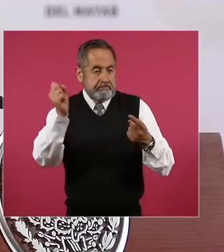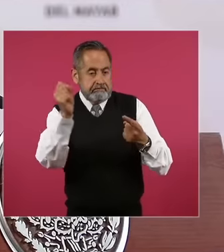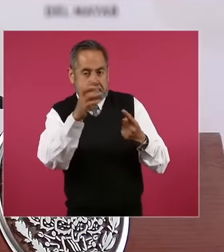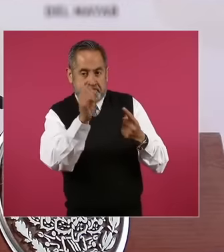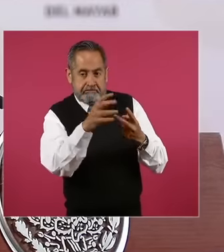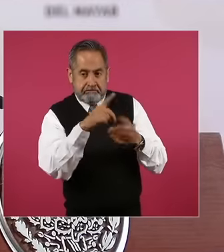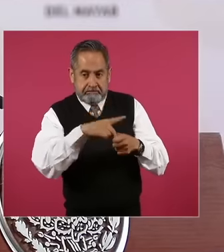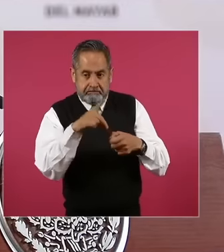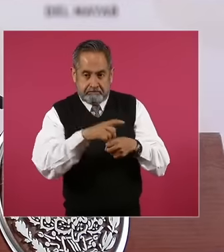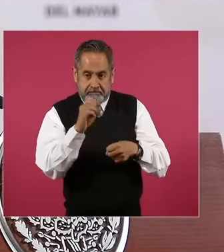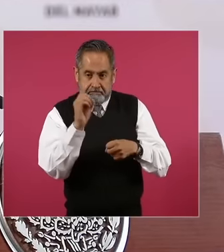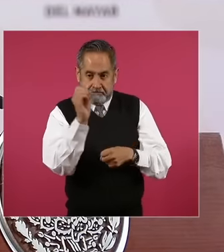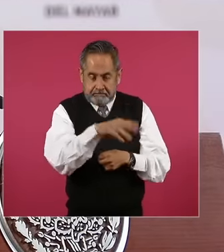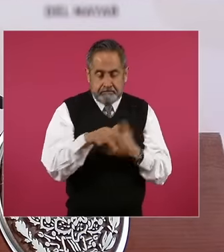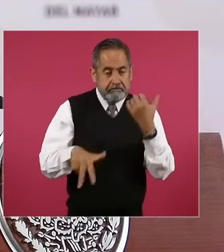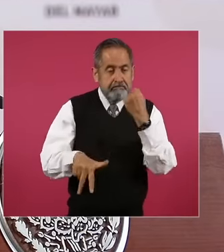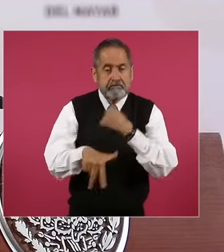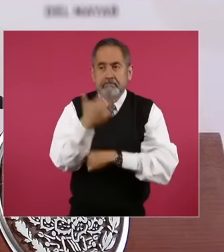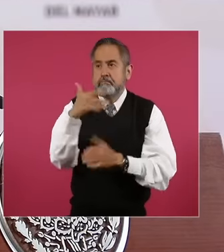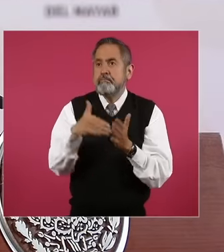un total de